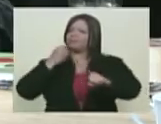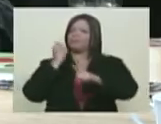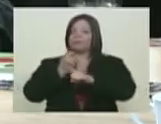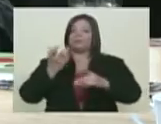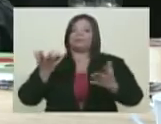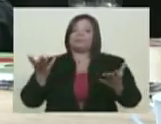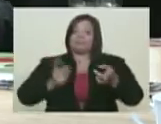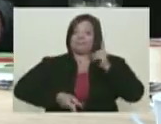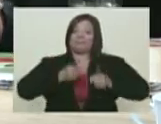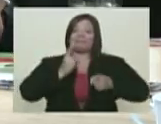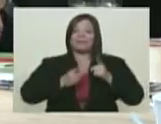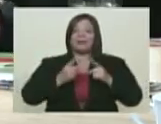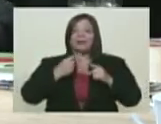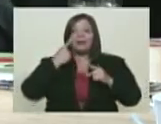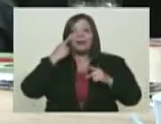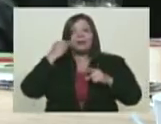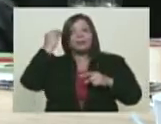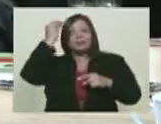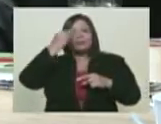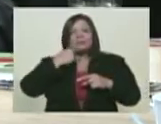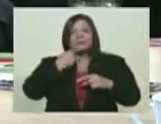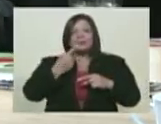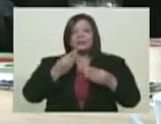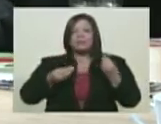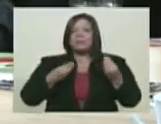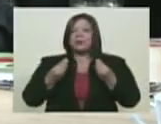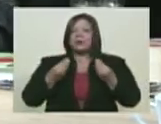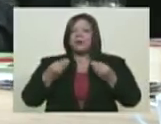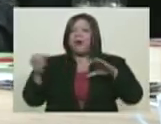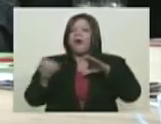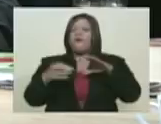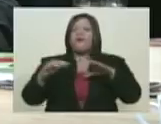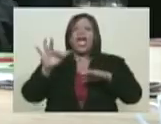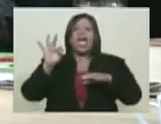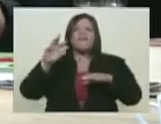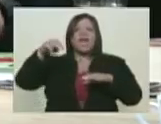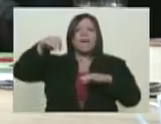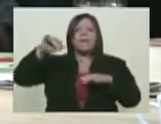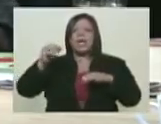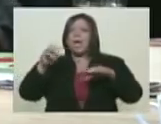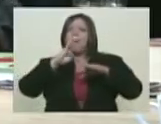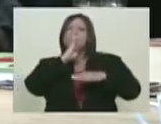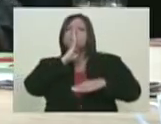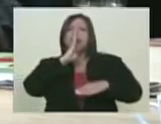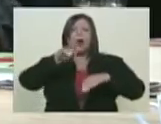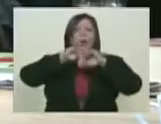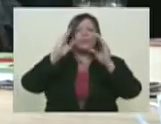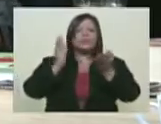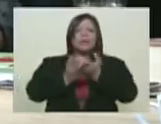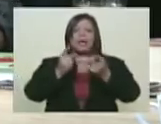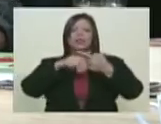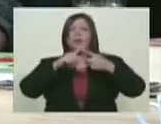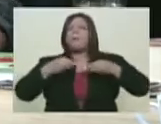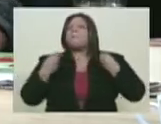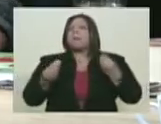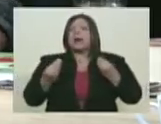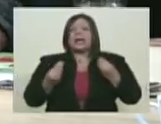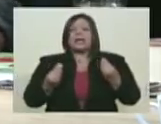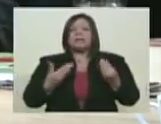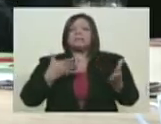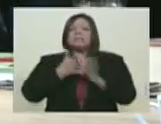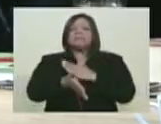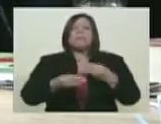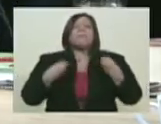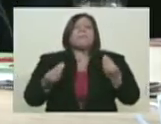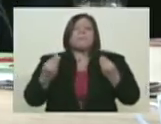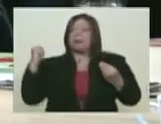Y de repente uno dice, bueno, el Fondo Monetario Internacional, el Banco Mundial, ¿para qué han servido en